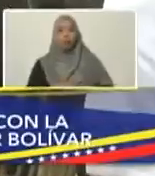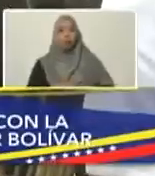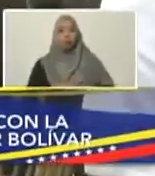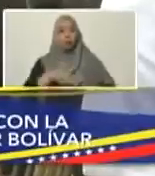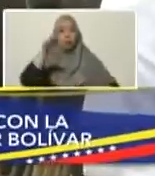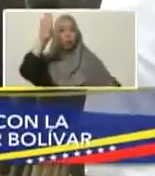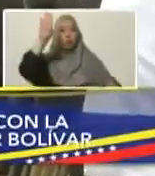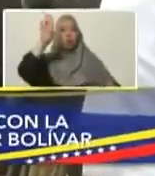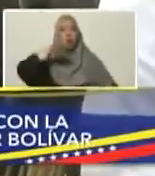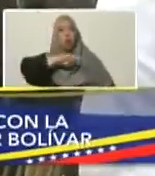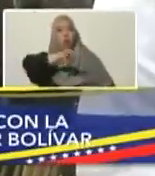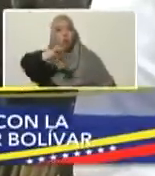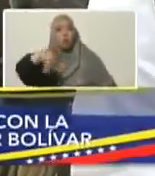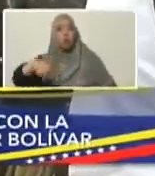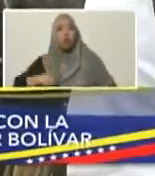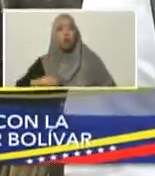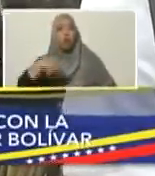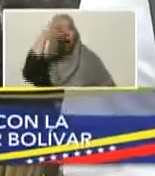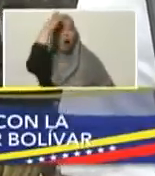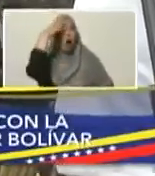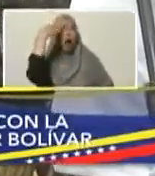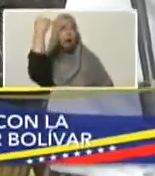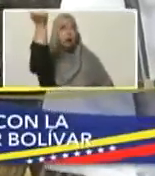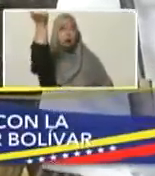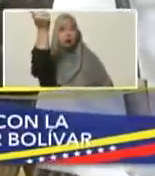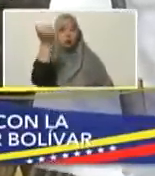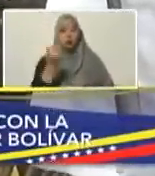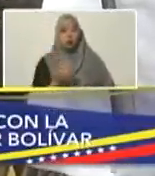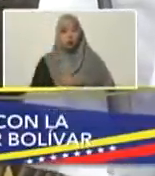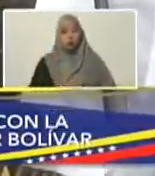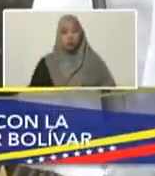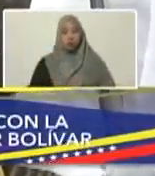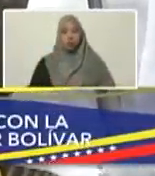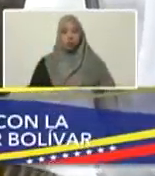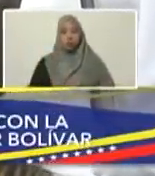Juran ustedes delante de Dios,